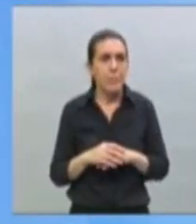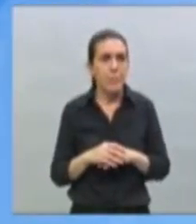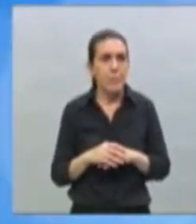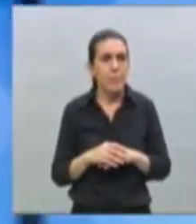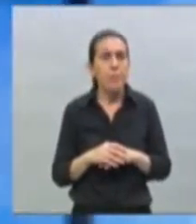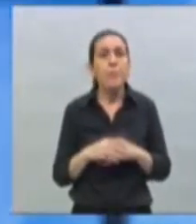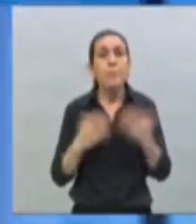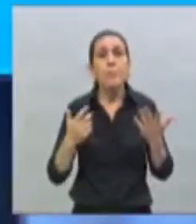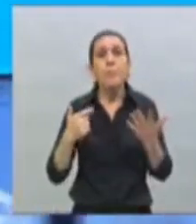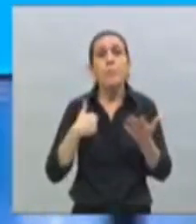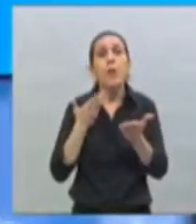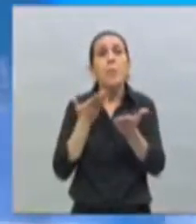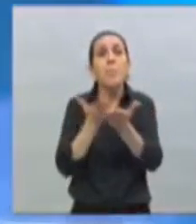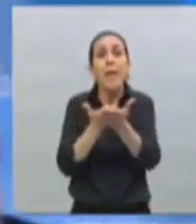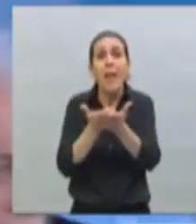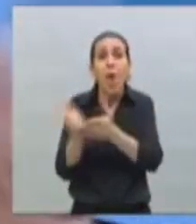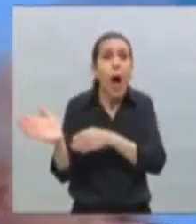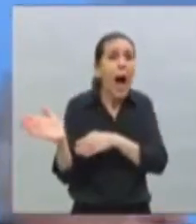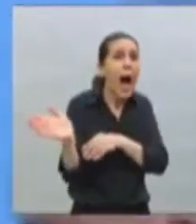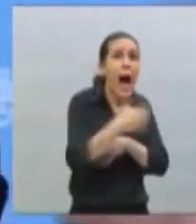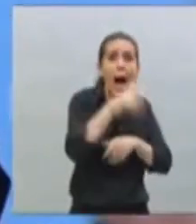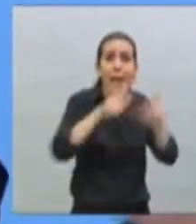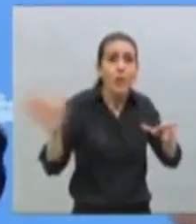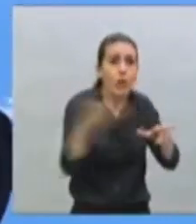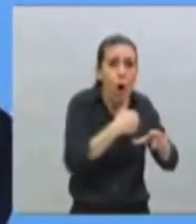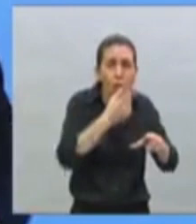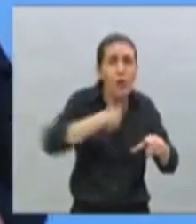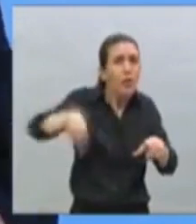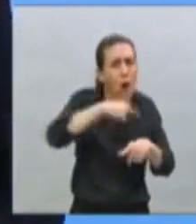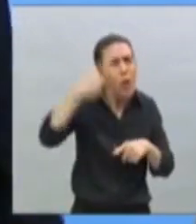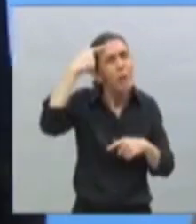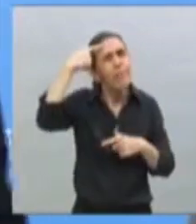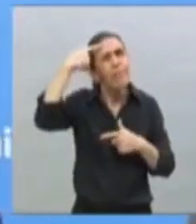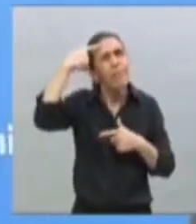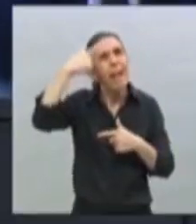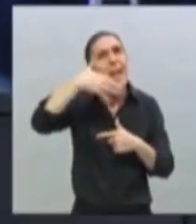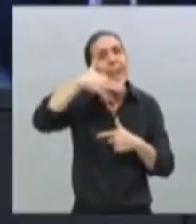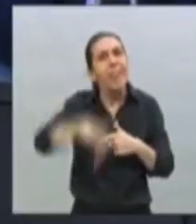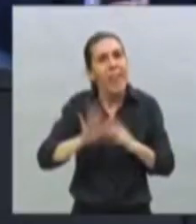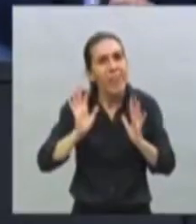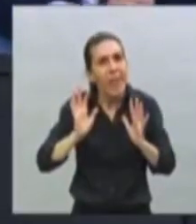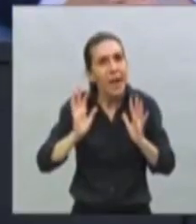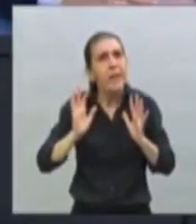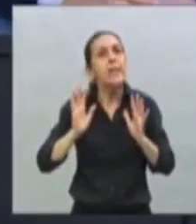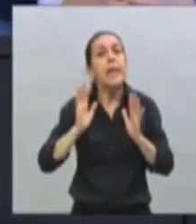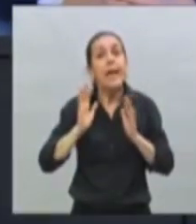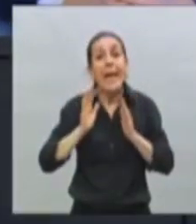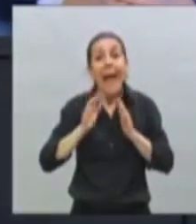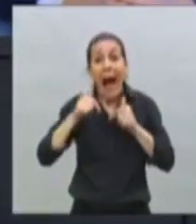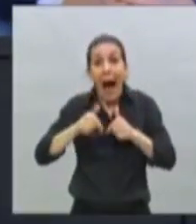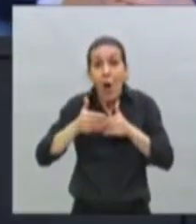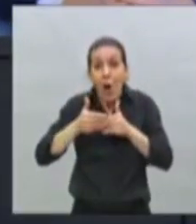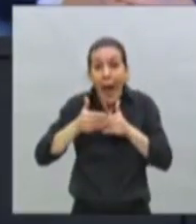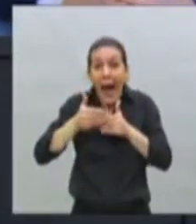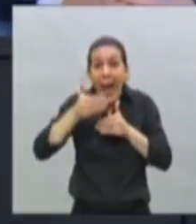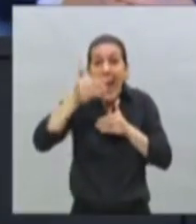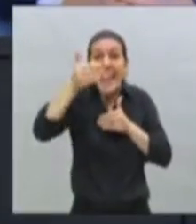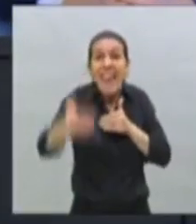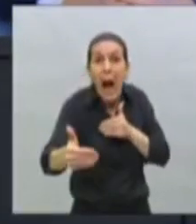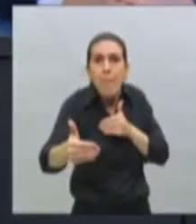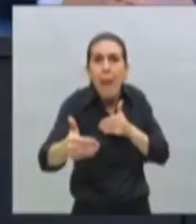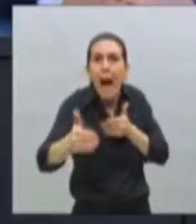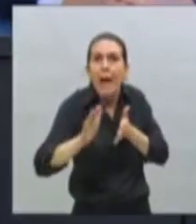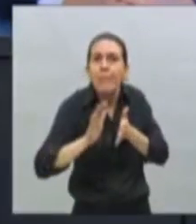Yo les pido a todos que entendamos que estamos ante una nueva etapa. No les mostré